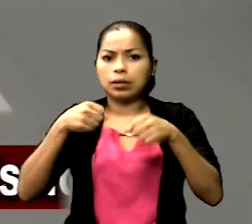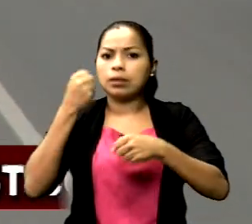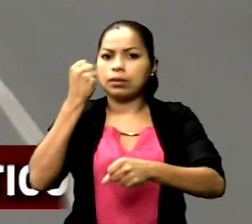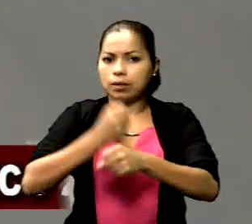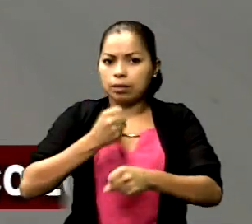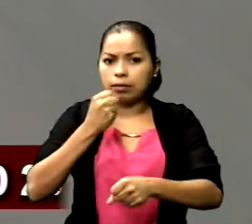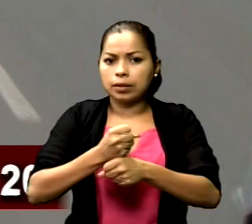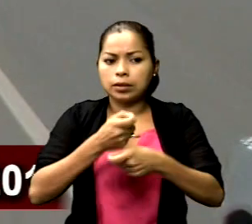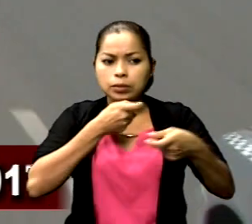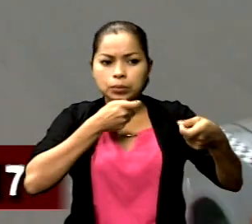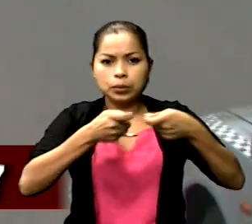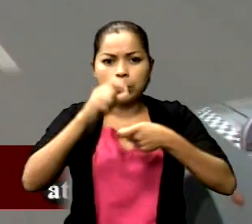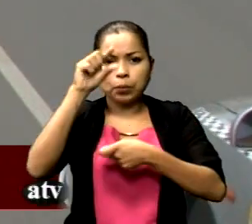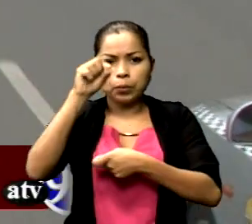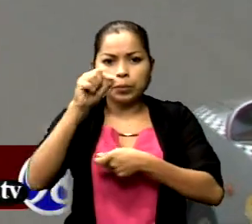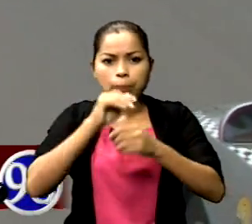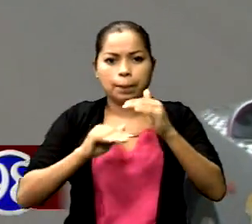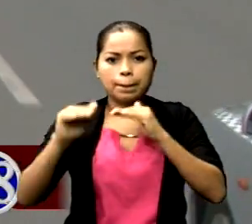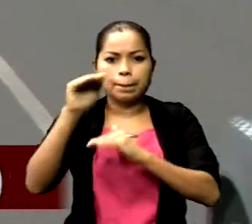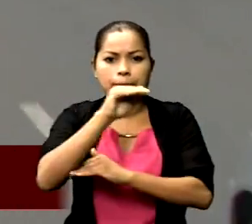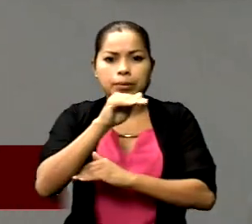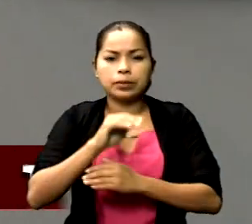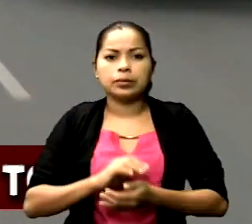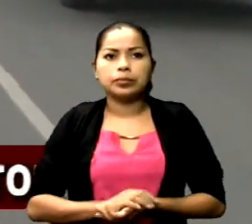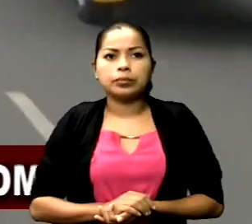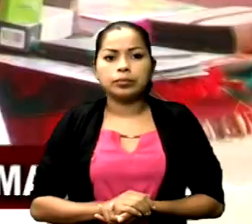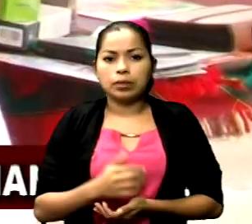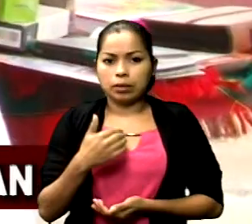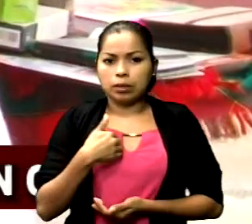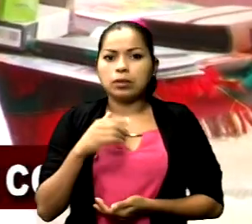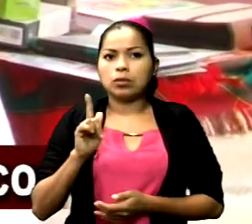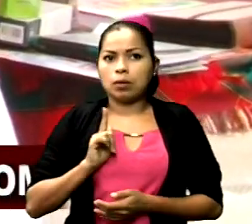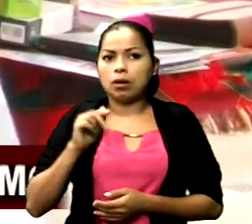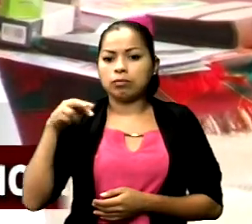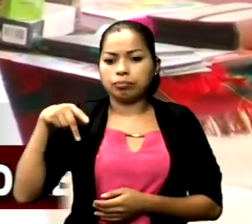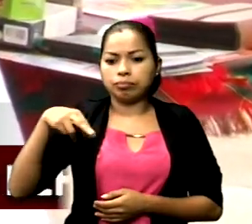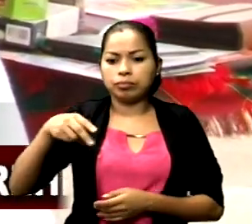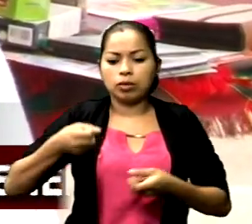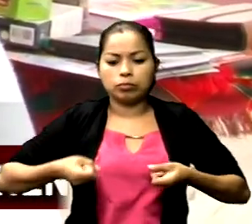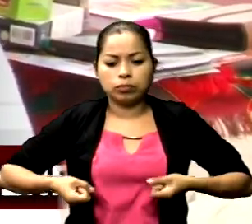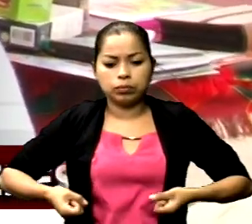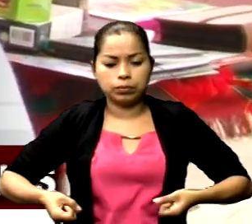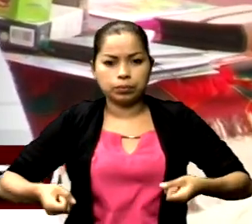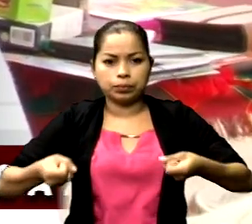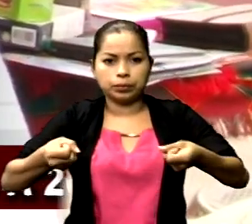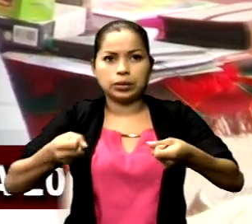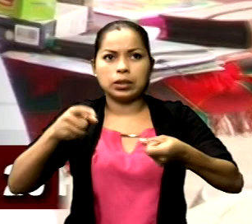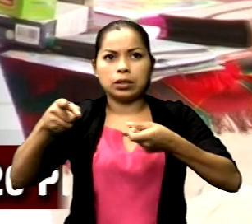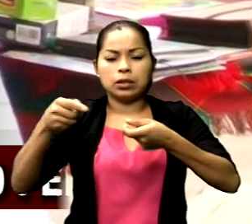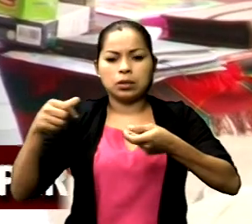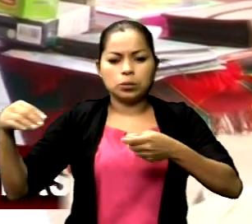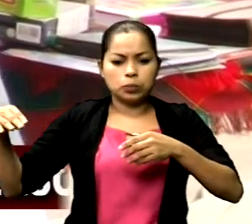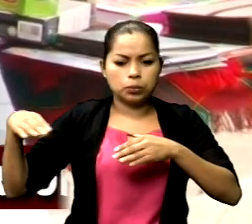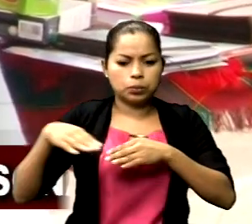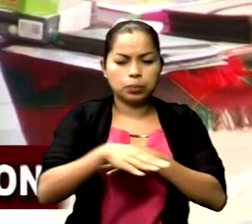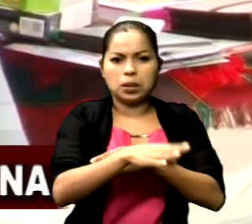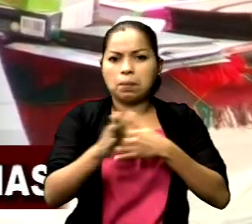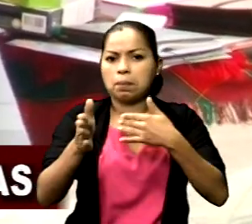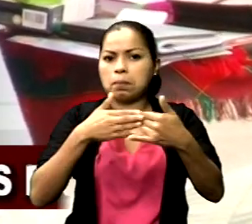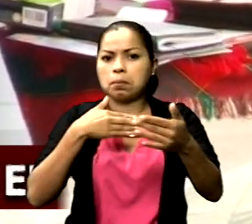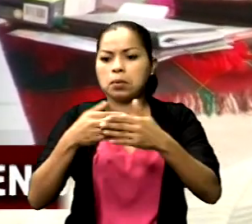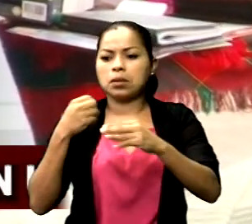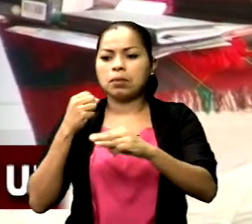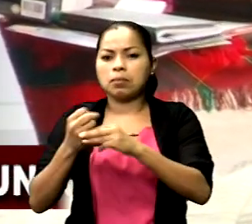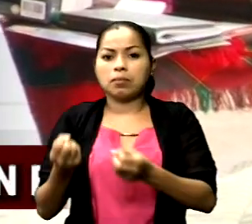trabajar para disminuir ese número. Incluso a mí me ha pasado cuando camino con mi carretón. Ellos pasan tirados y les vale la vida